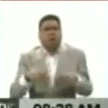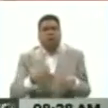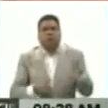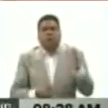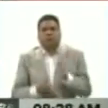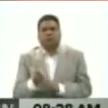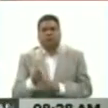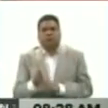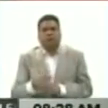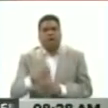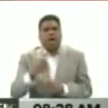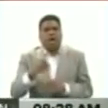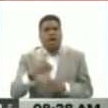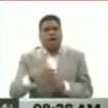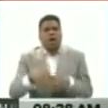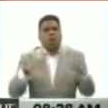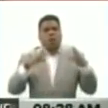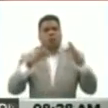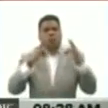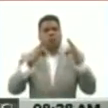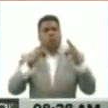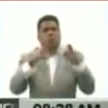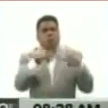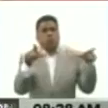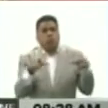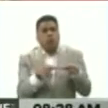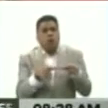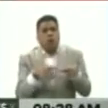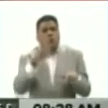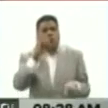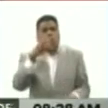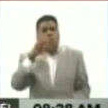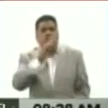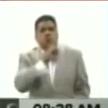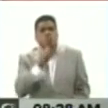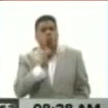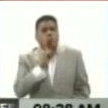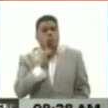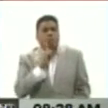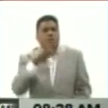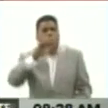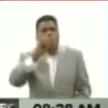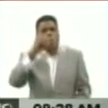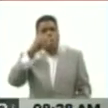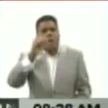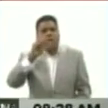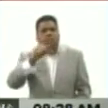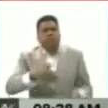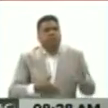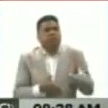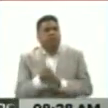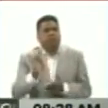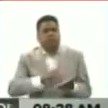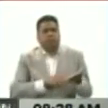Granja Oasis, donde el pastor Freddy, no me gustó. Me fui y busqué para donde mi mamá, allá en